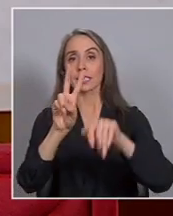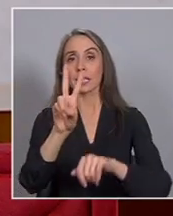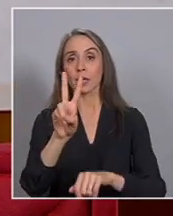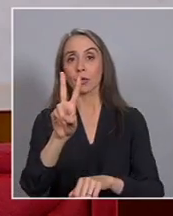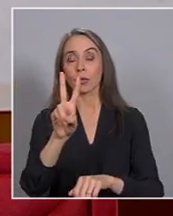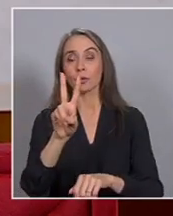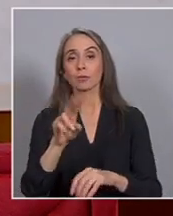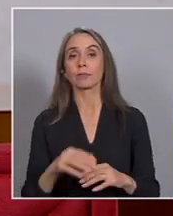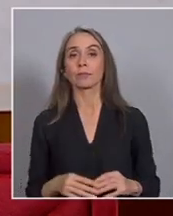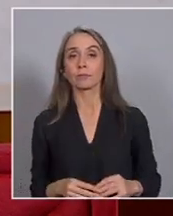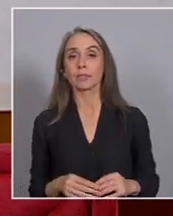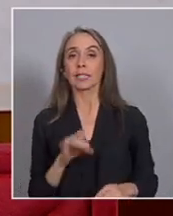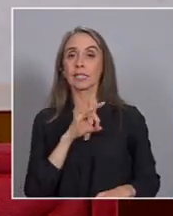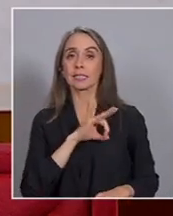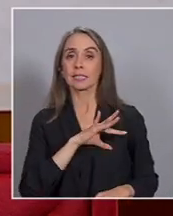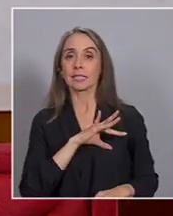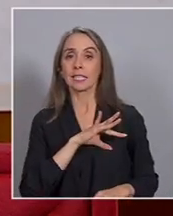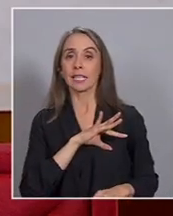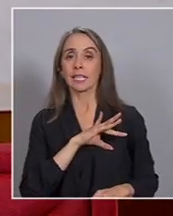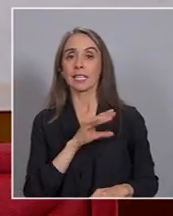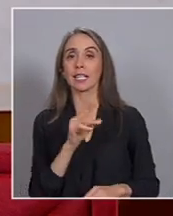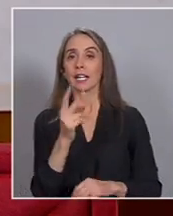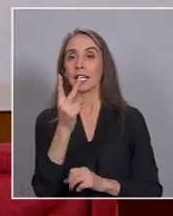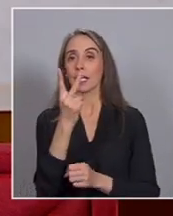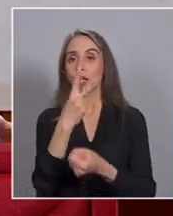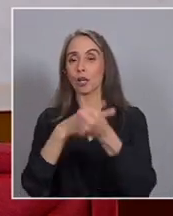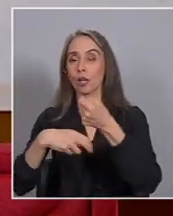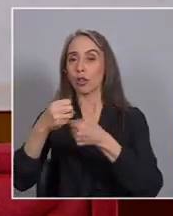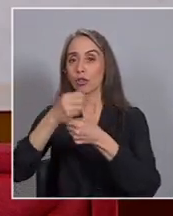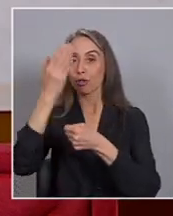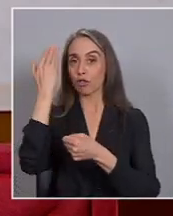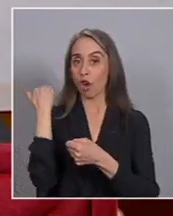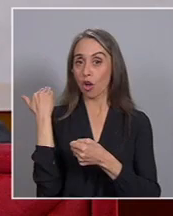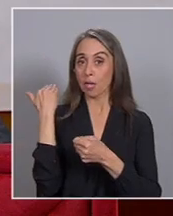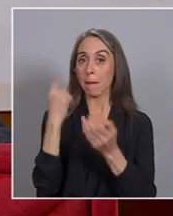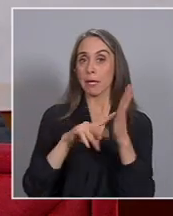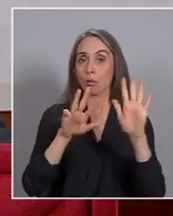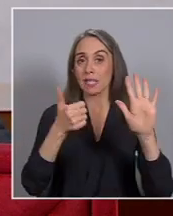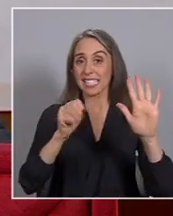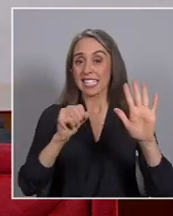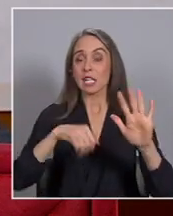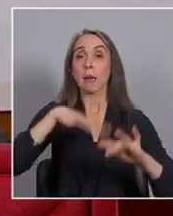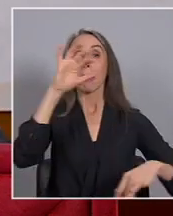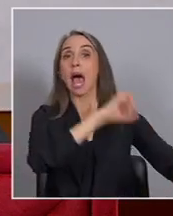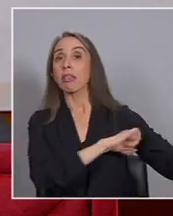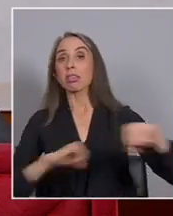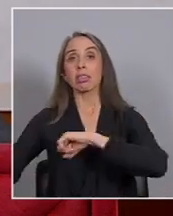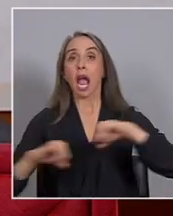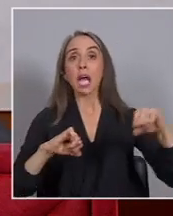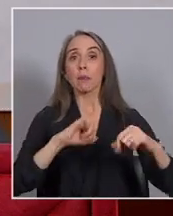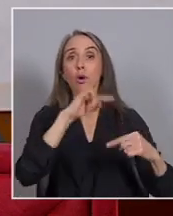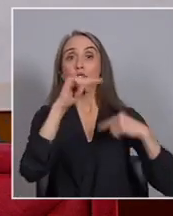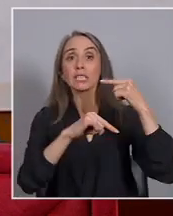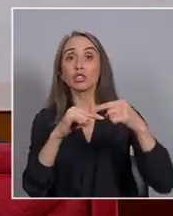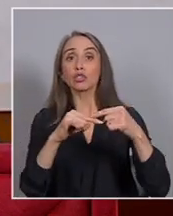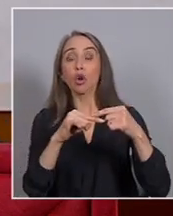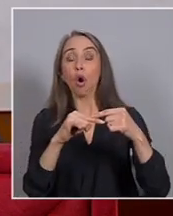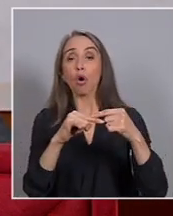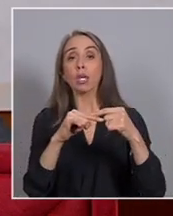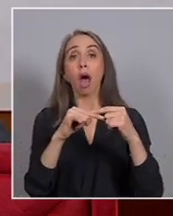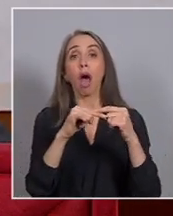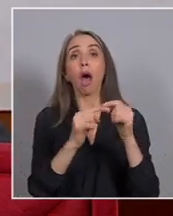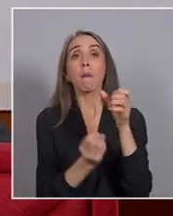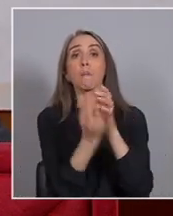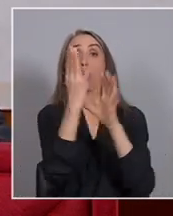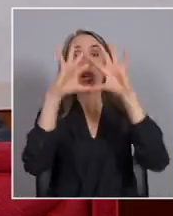1962 Chile, hace solo 2 años, había sido asolado por el mayor terremoto de la historia moderna,